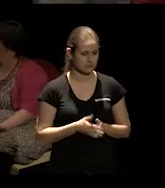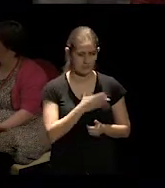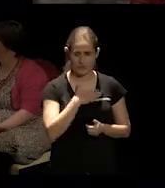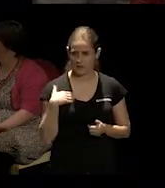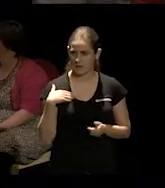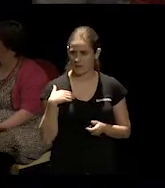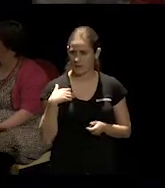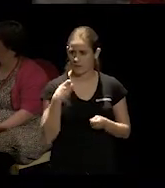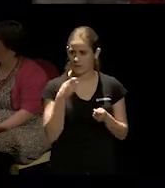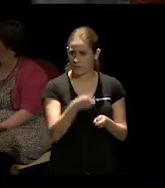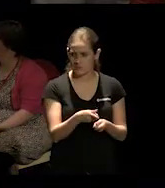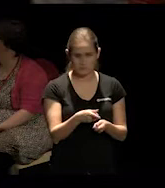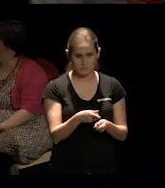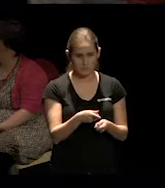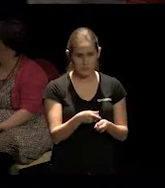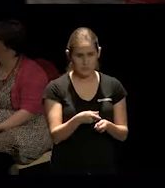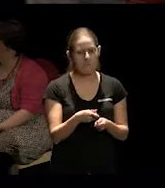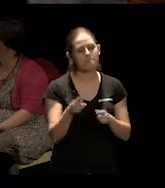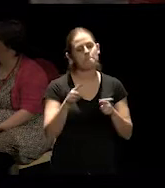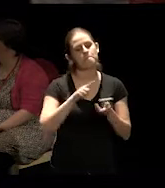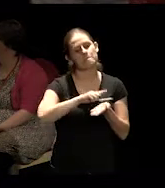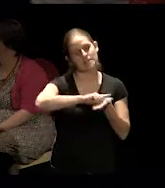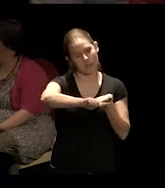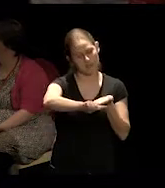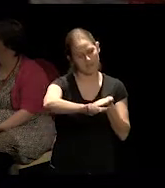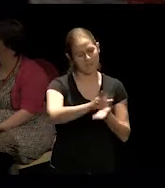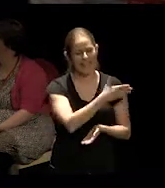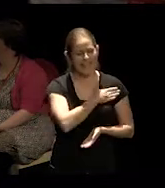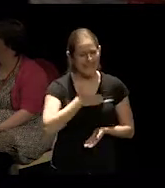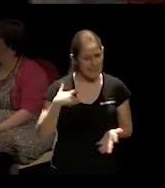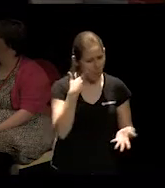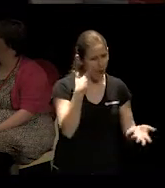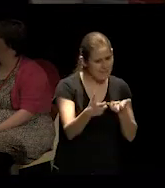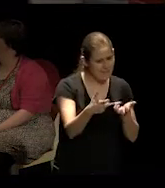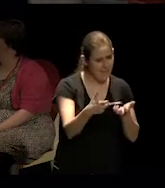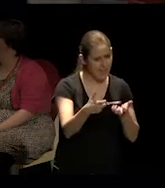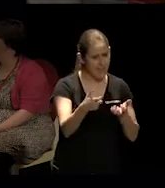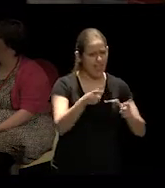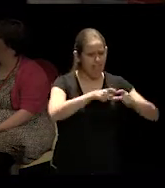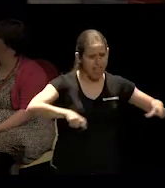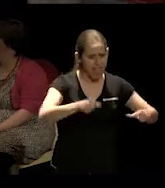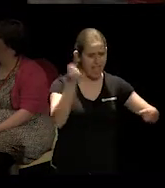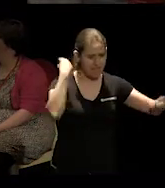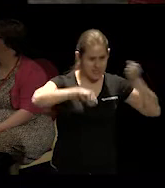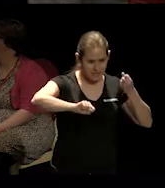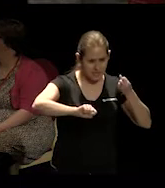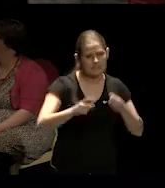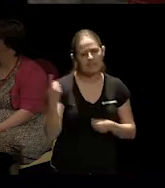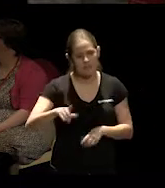dejaros con este mensaje. Queremos artes escénicas también para personas con